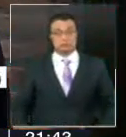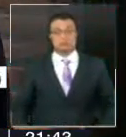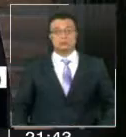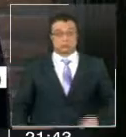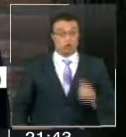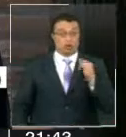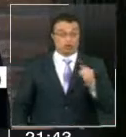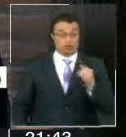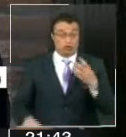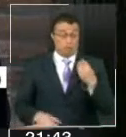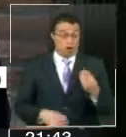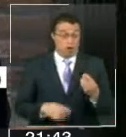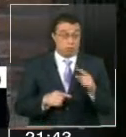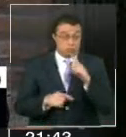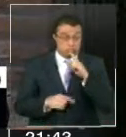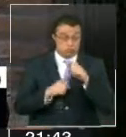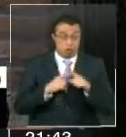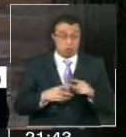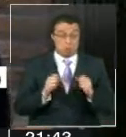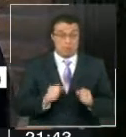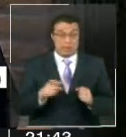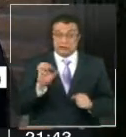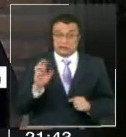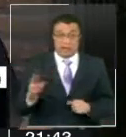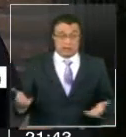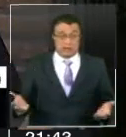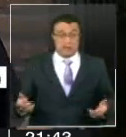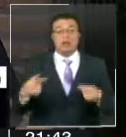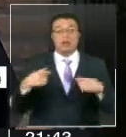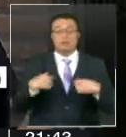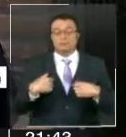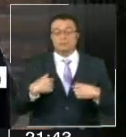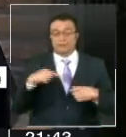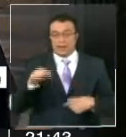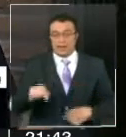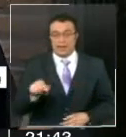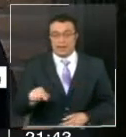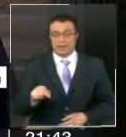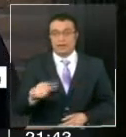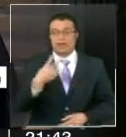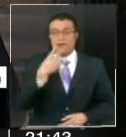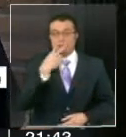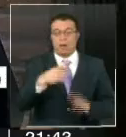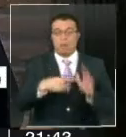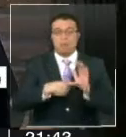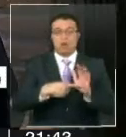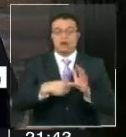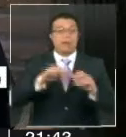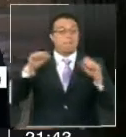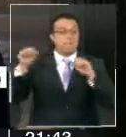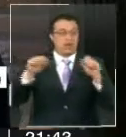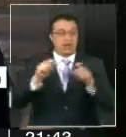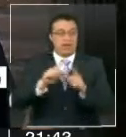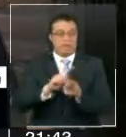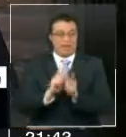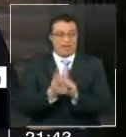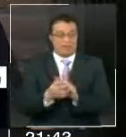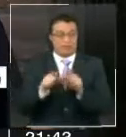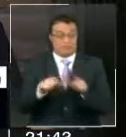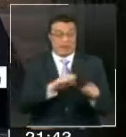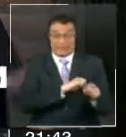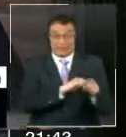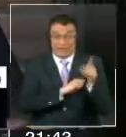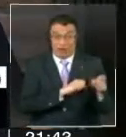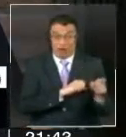Sí, puede ser un buen nombre. Yo creo que en esta pasada se va a demostrar que la política cambió. En el caso